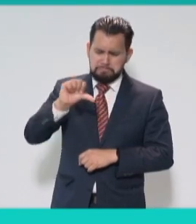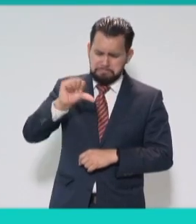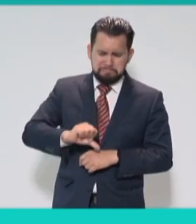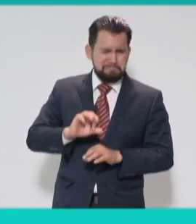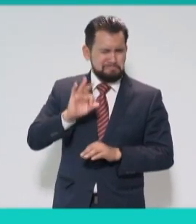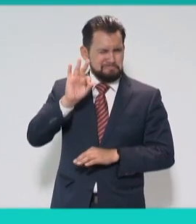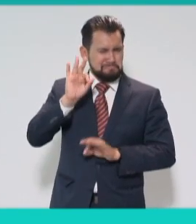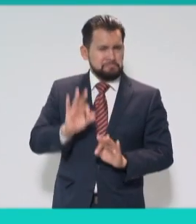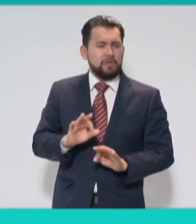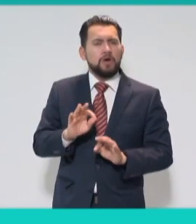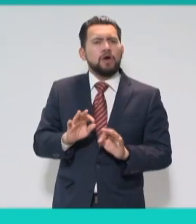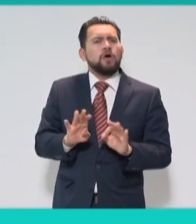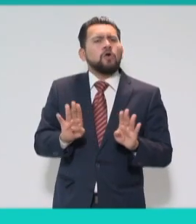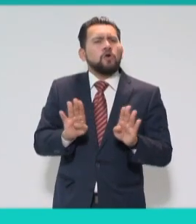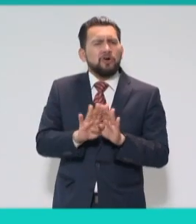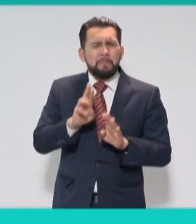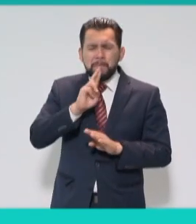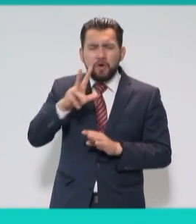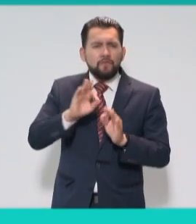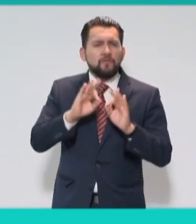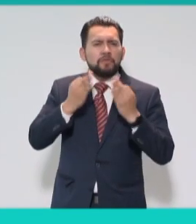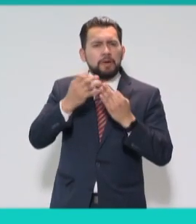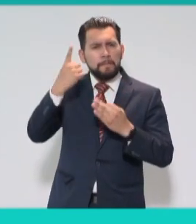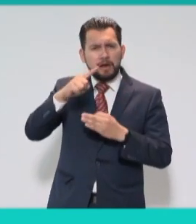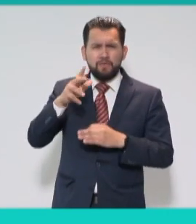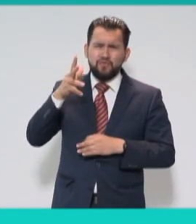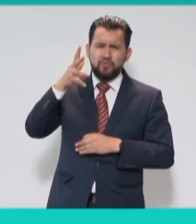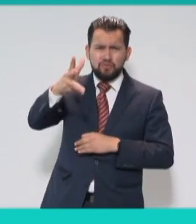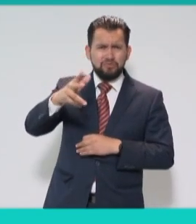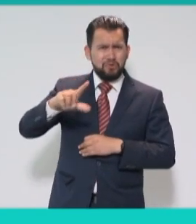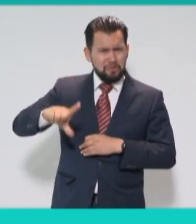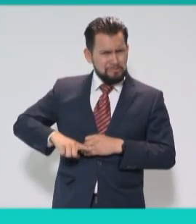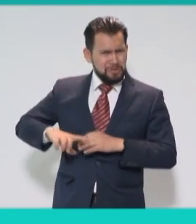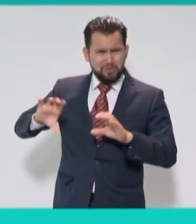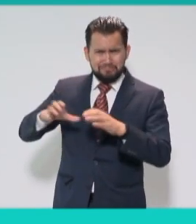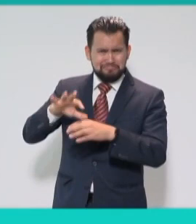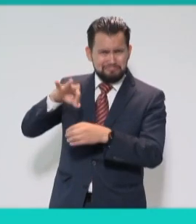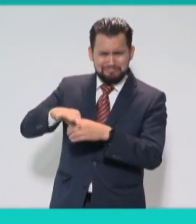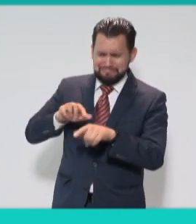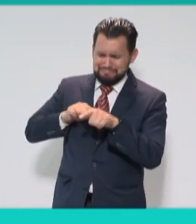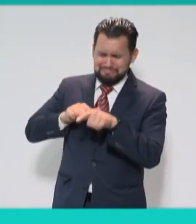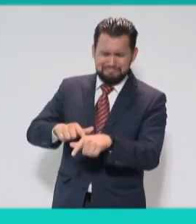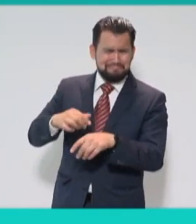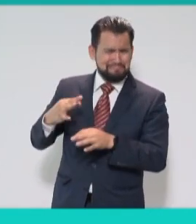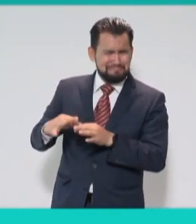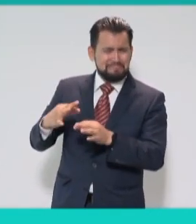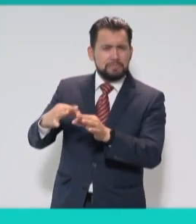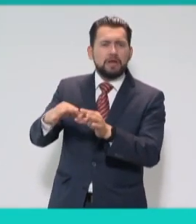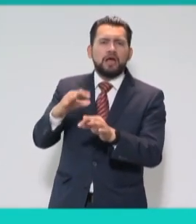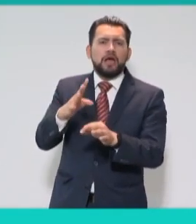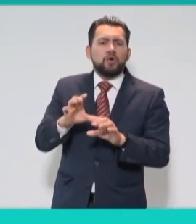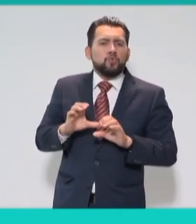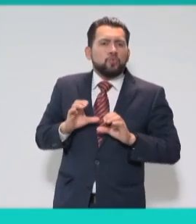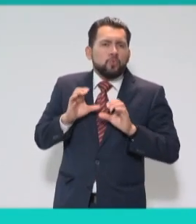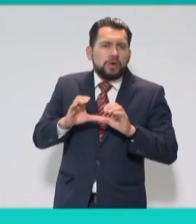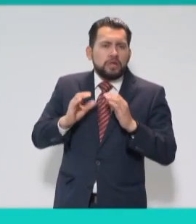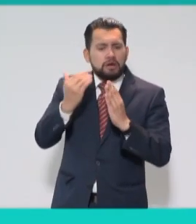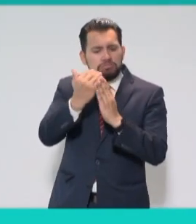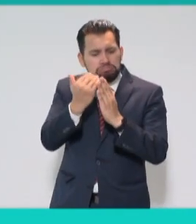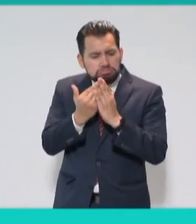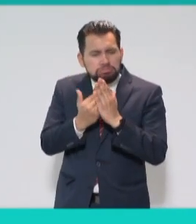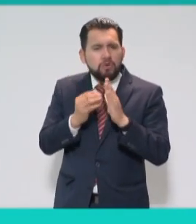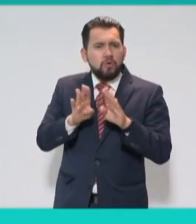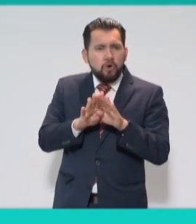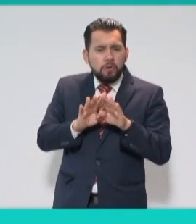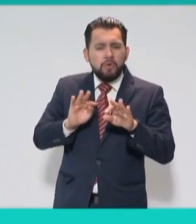La mejor forma de contribuir al futuro de nuestra democracia es cuidando los procedimientos, los múltiples mecanismos para la participación